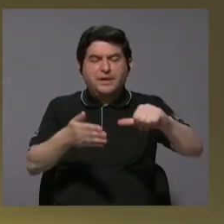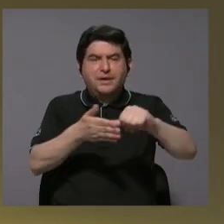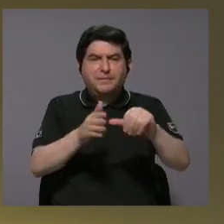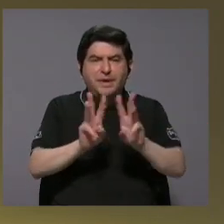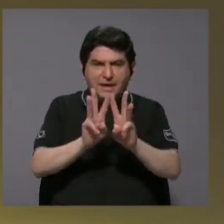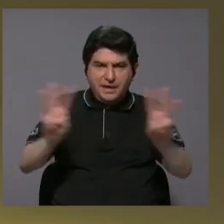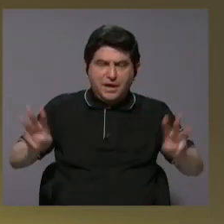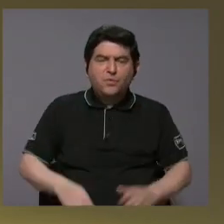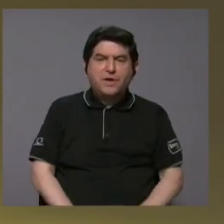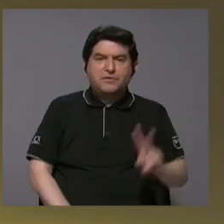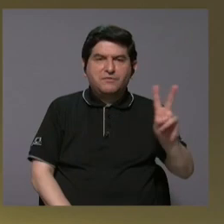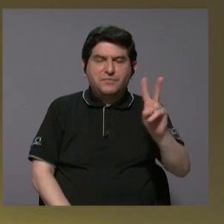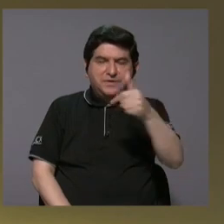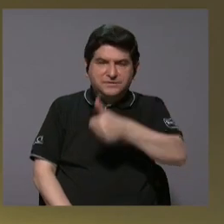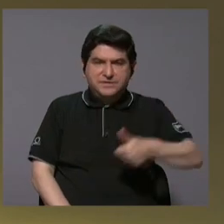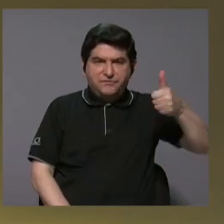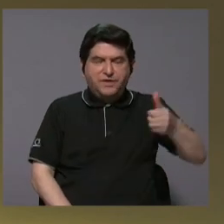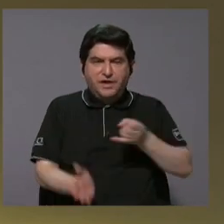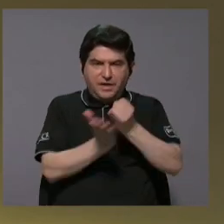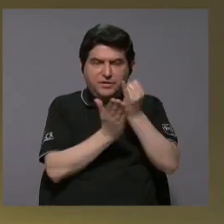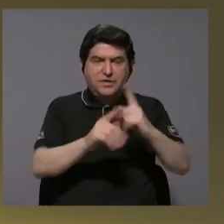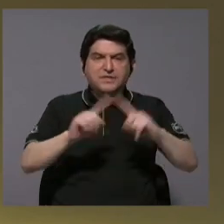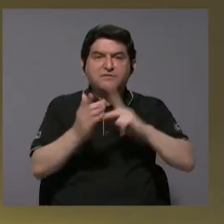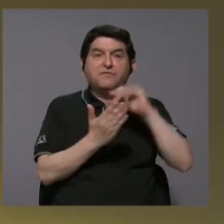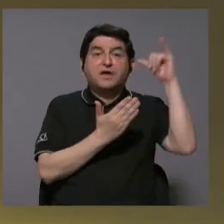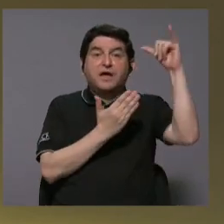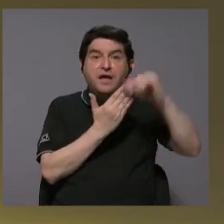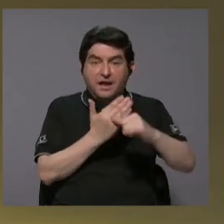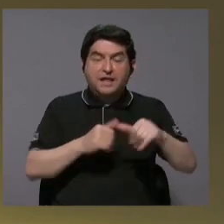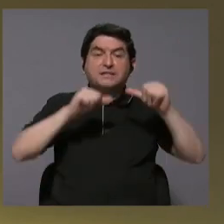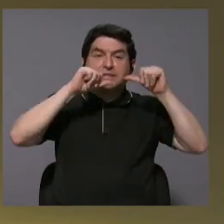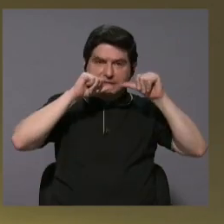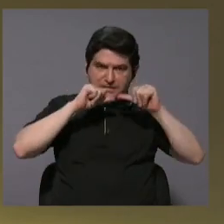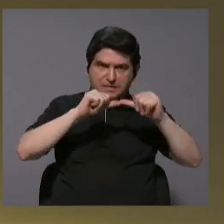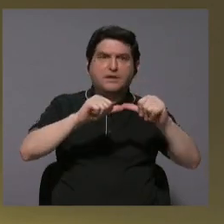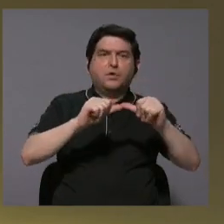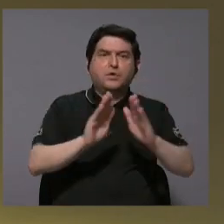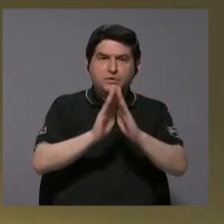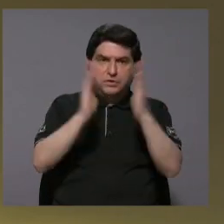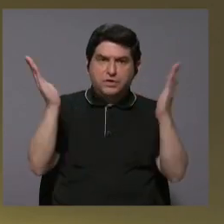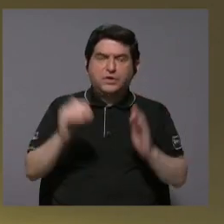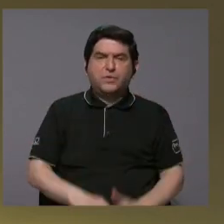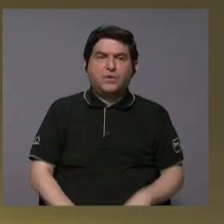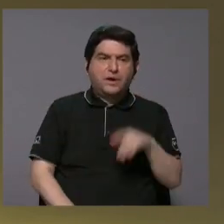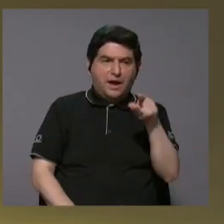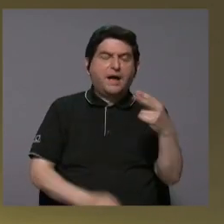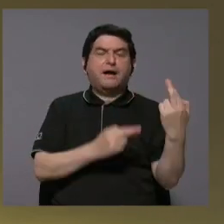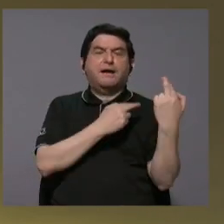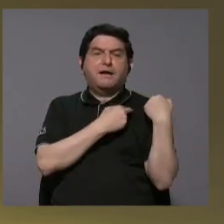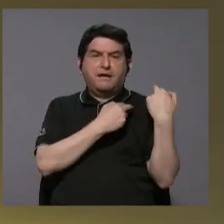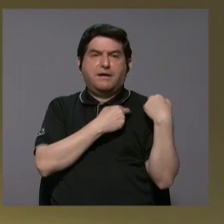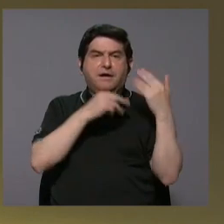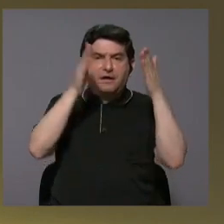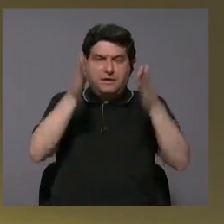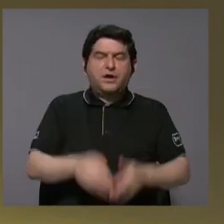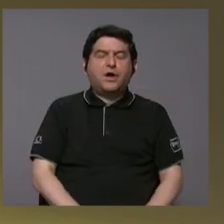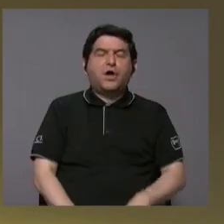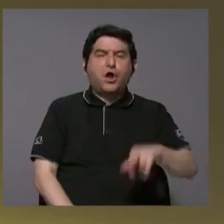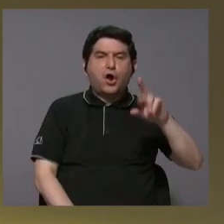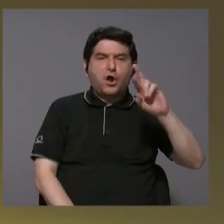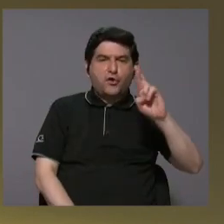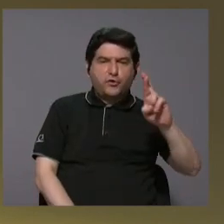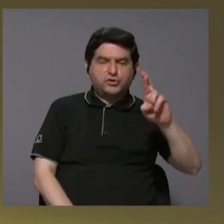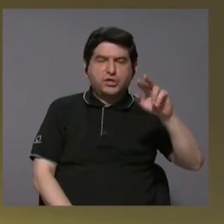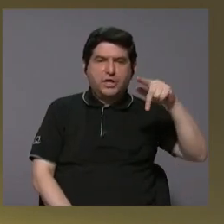Investigación, encuentra que hay una serie de proyectos todavía abiertos en los cuales el responsable es don Rosendo Pujoli,